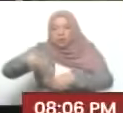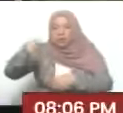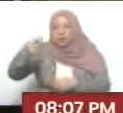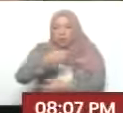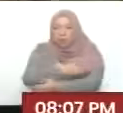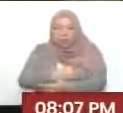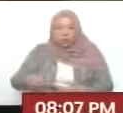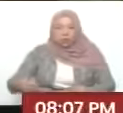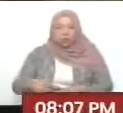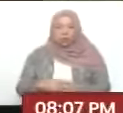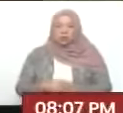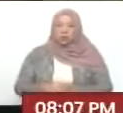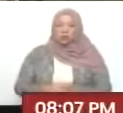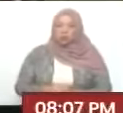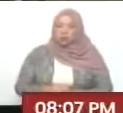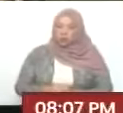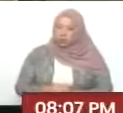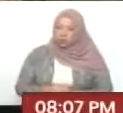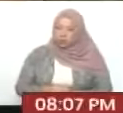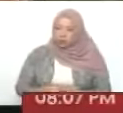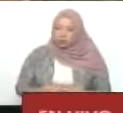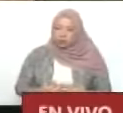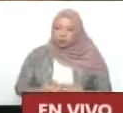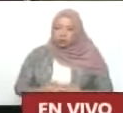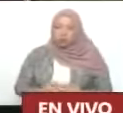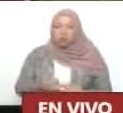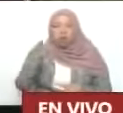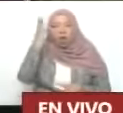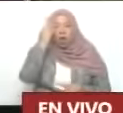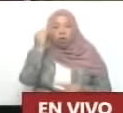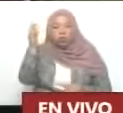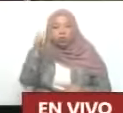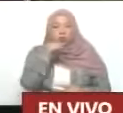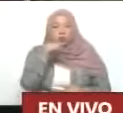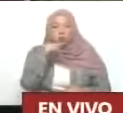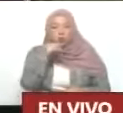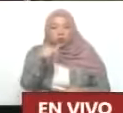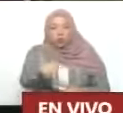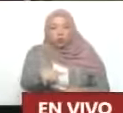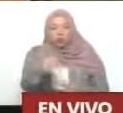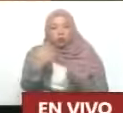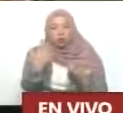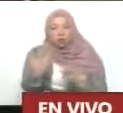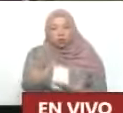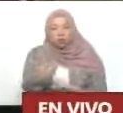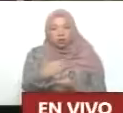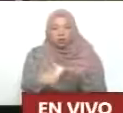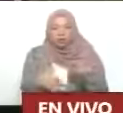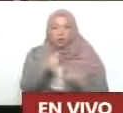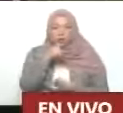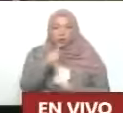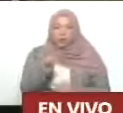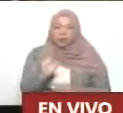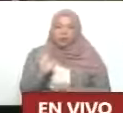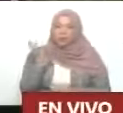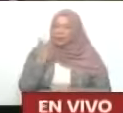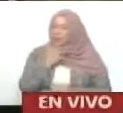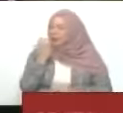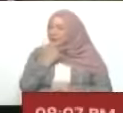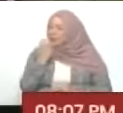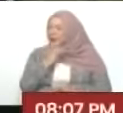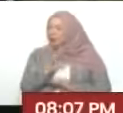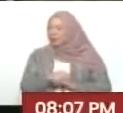bueno, entonces allí había un dicho que decía que cuando Dios creó la luz, yo ya debía tres recibos, ¿no? Pero bueno, pero no quiero hablar de